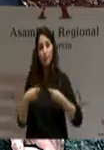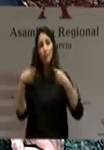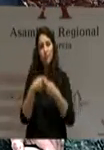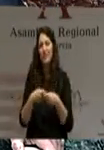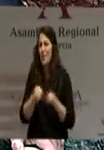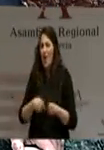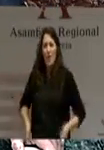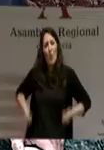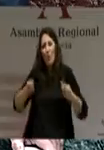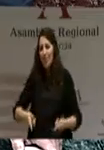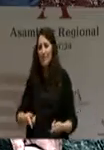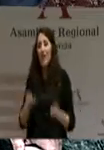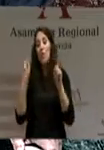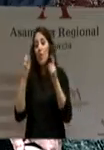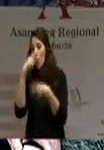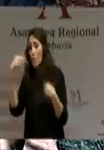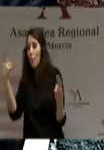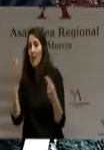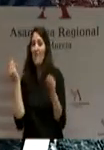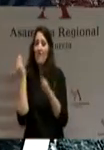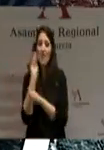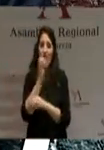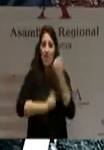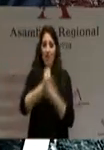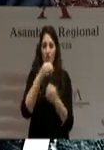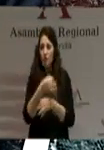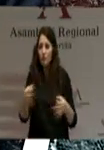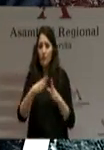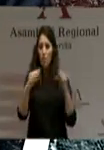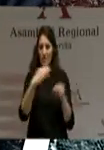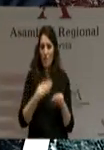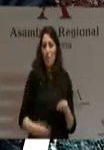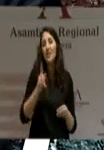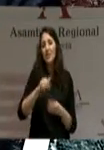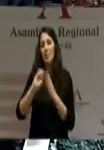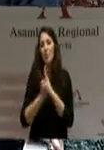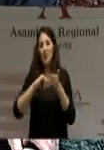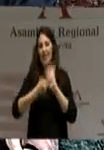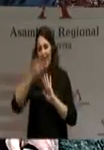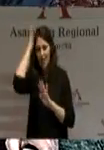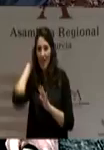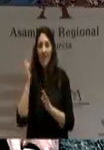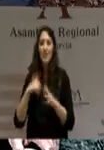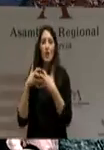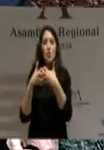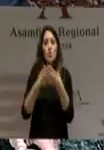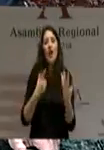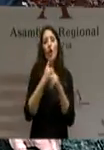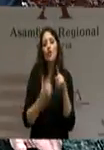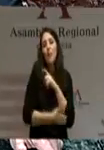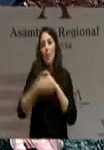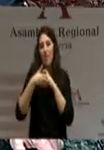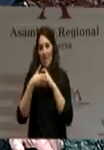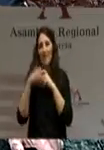pública. Educación pública y financiación efectiva de la Universidad de Murcia y la Politécnica de Cartagena. Renta básica y lucha efectiva contra la pobreza.